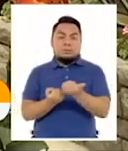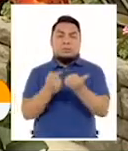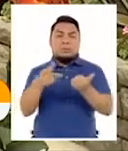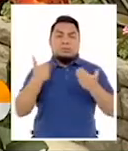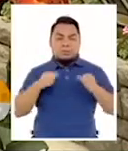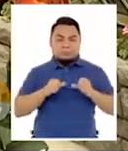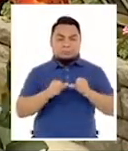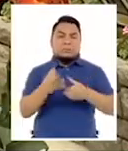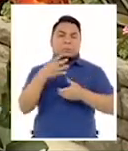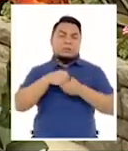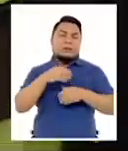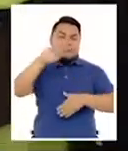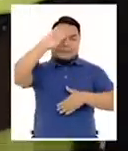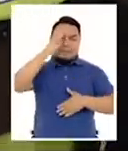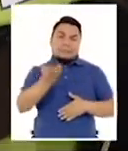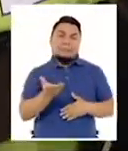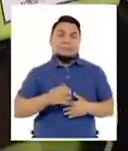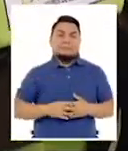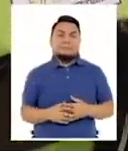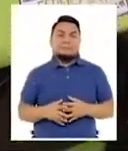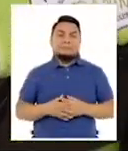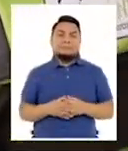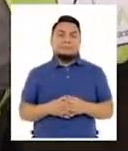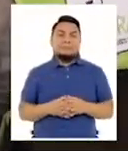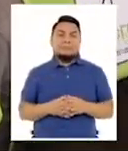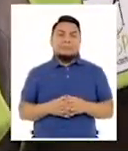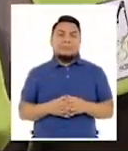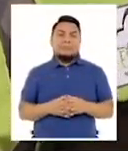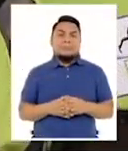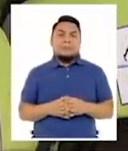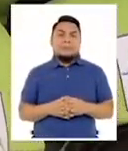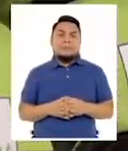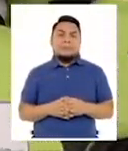poder sobrellevar la enfermedad.